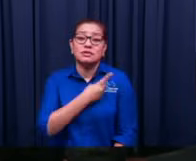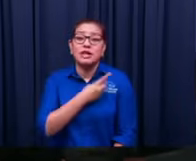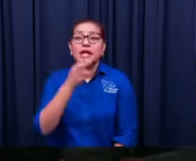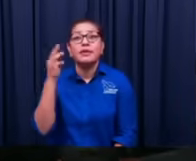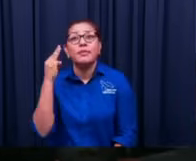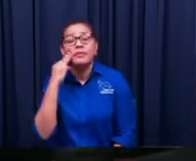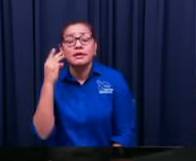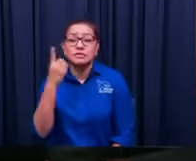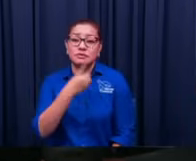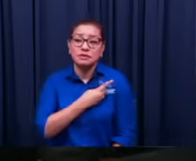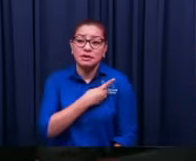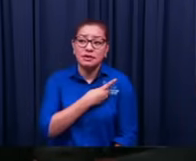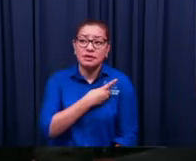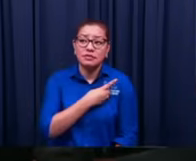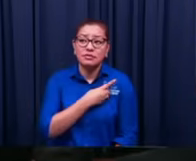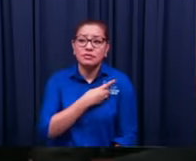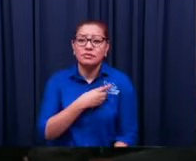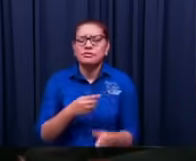soltera,